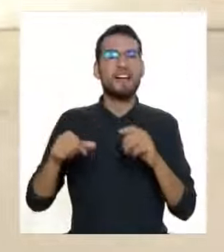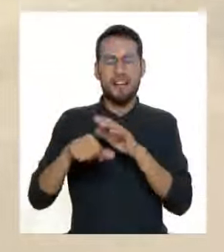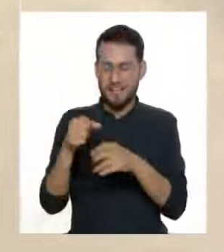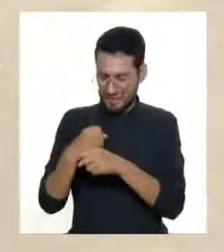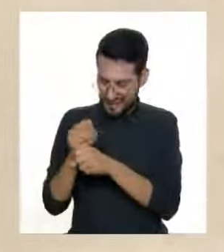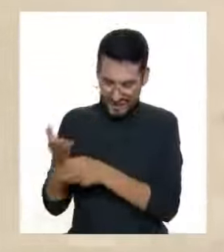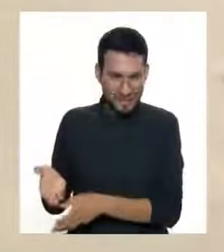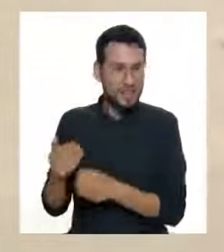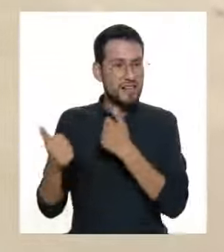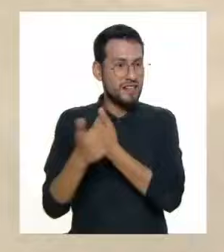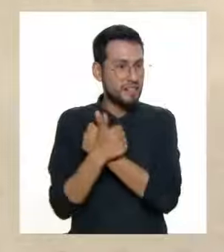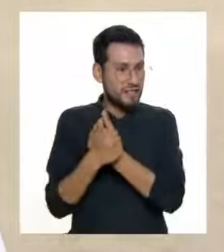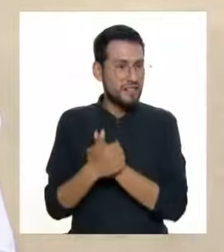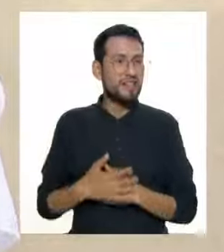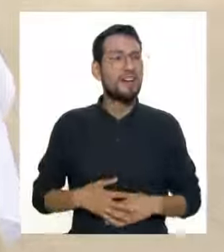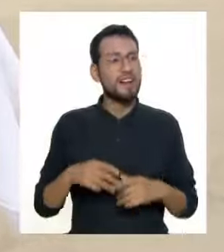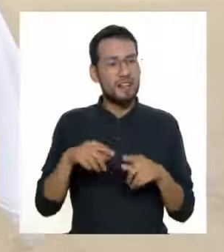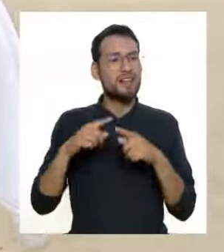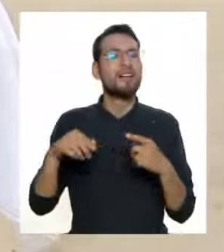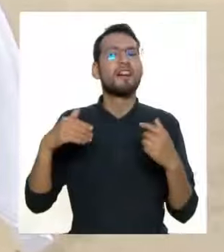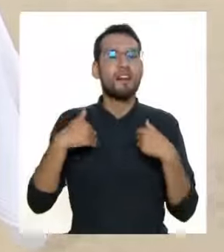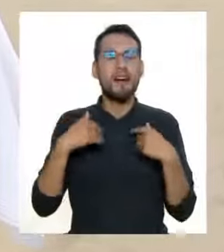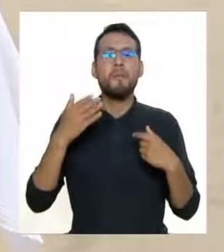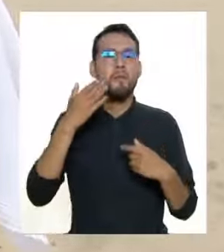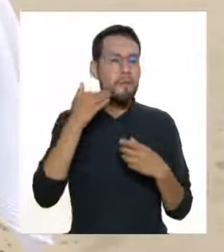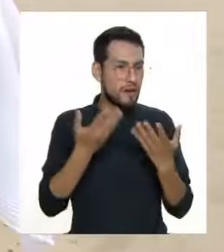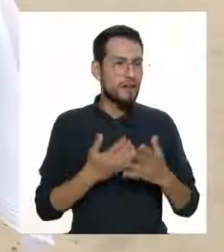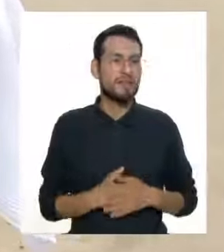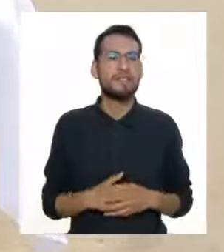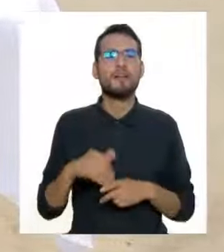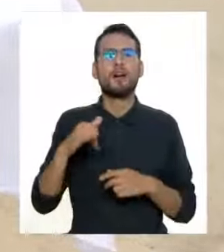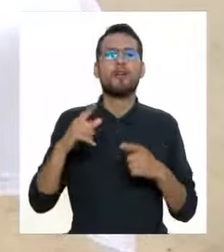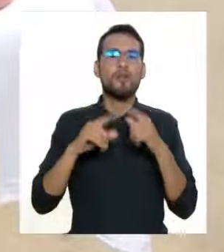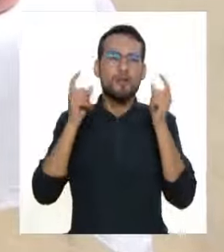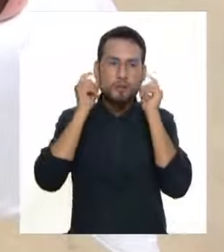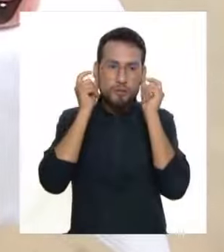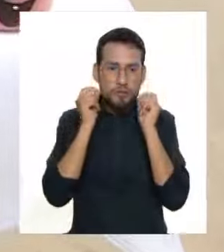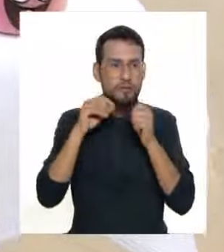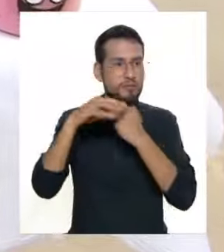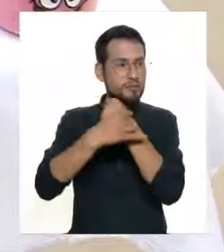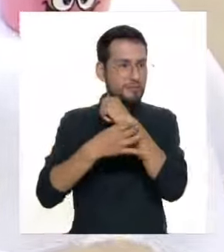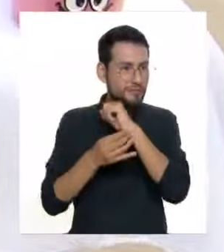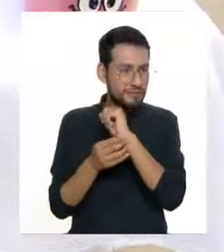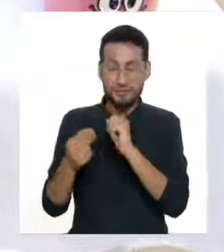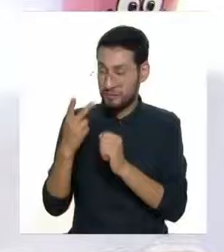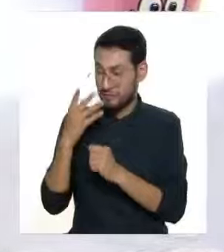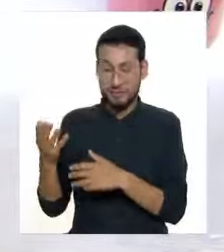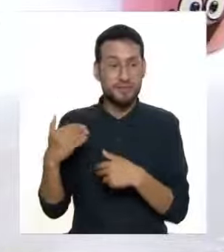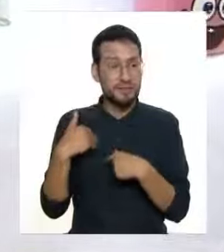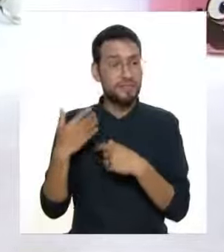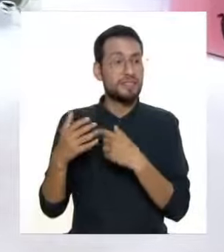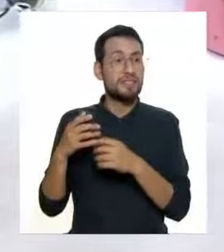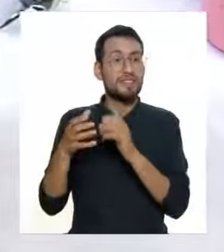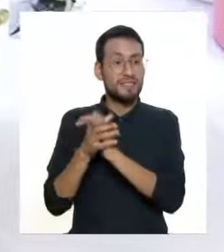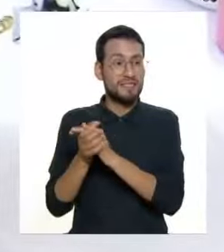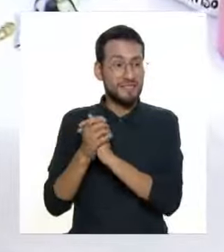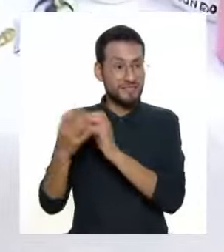cerámica ayacuchana en arcilla roja, cerámica blanca, joyas, acá hay una amiguita, Lisbeni. Sí.